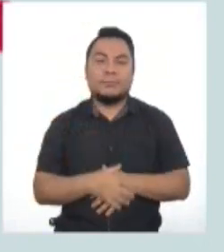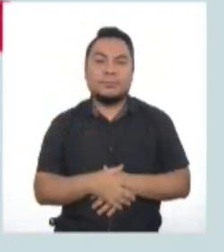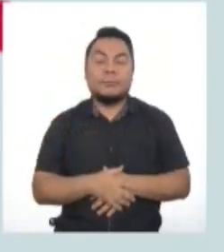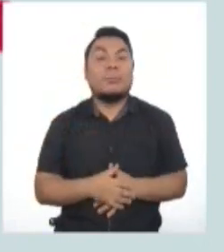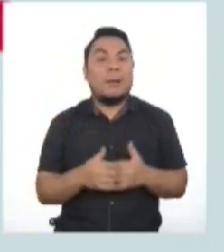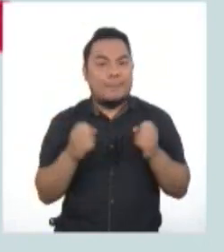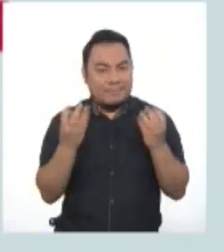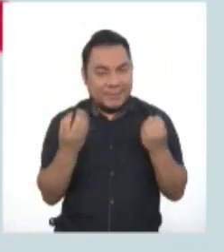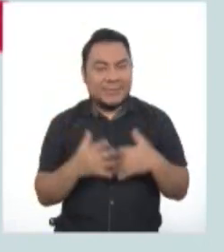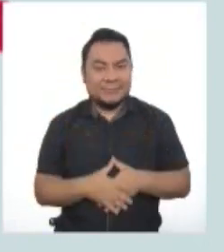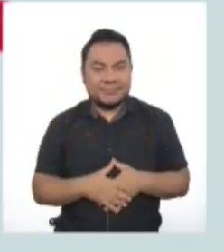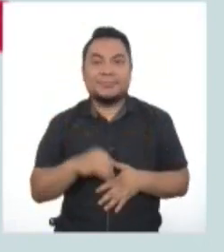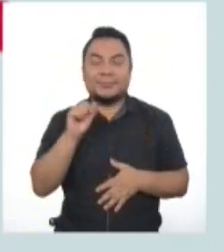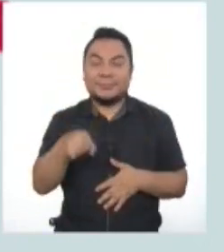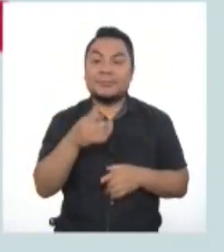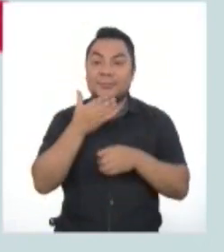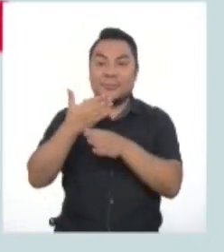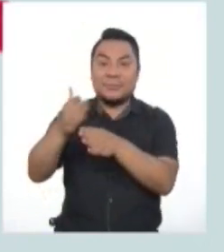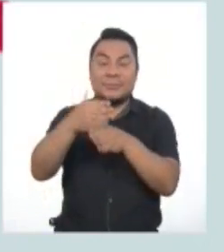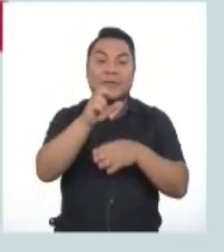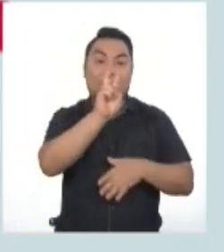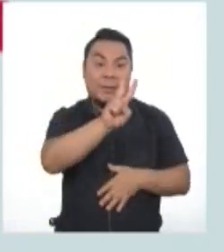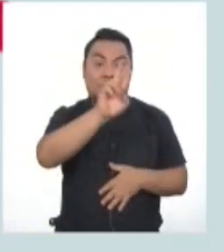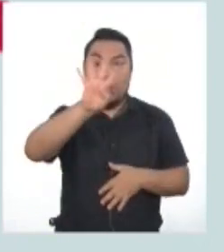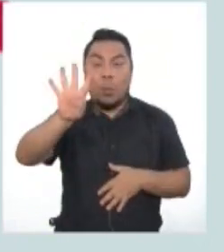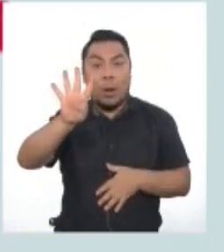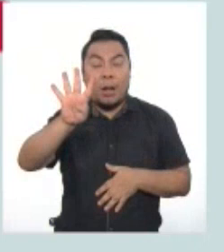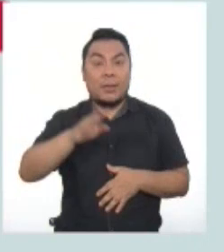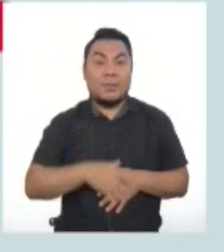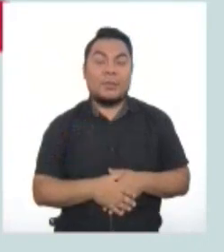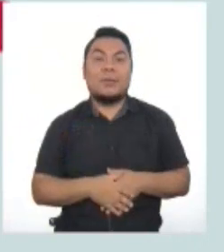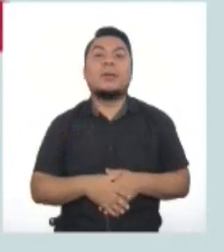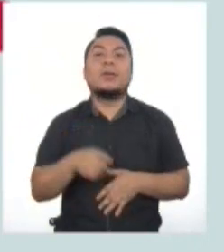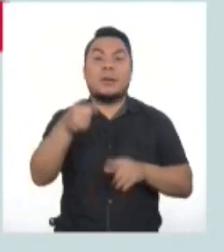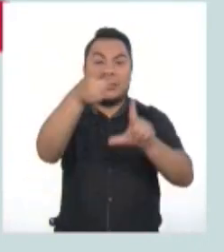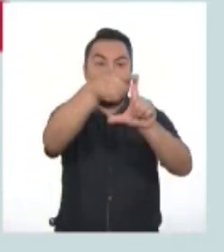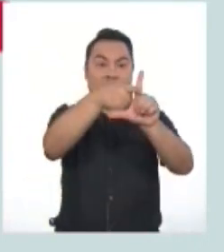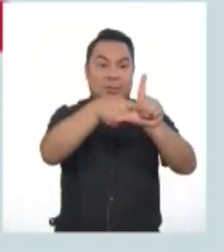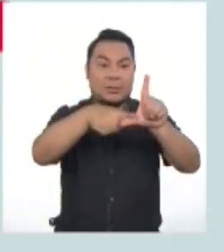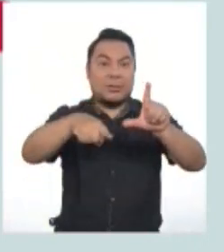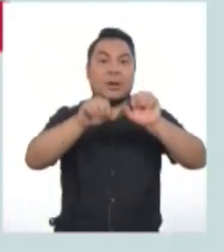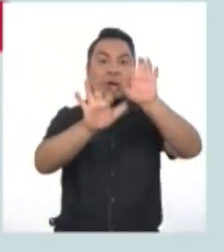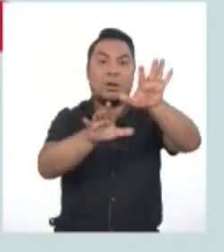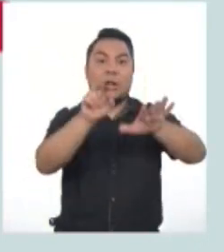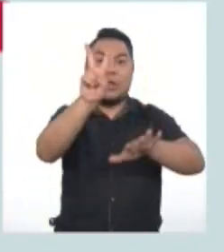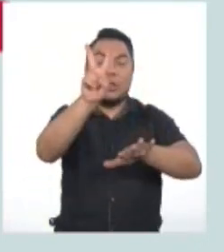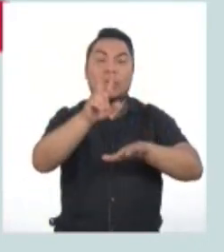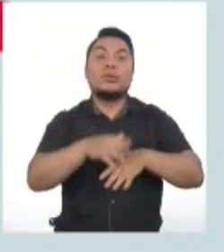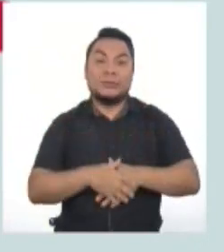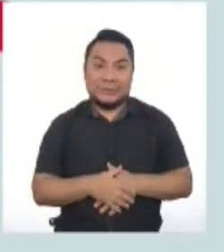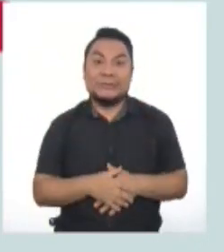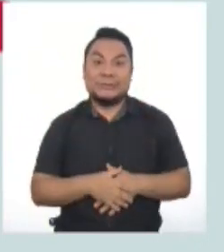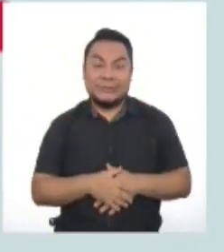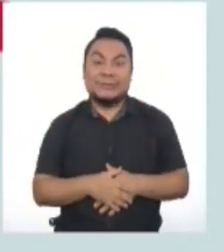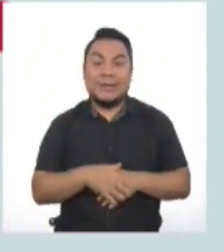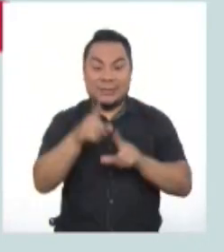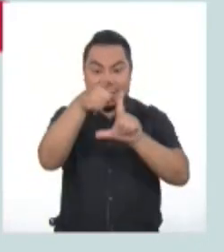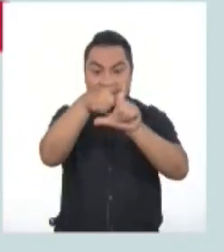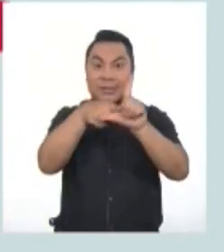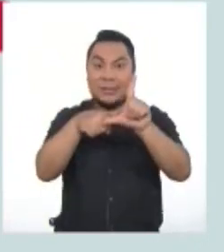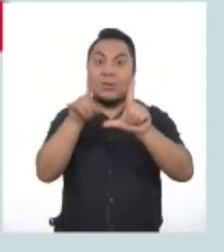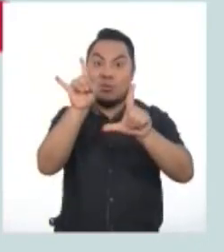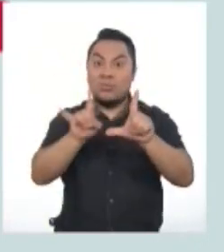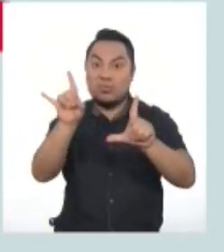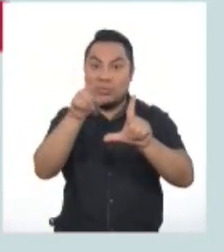Muy bien, debemos repartir las 24 canastas entre las 12 familias utilizando la división.